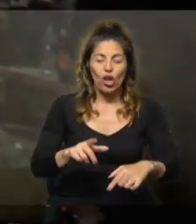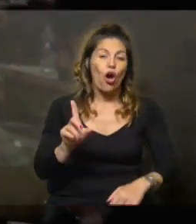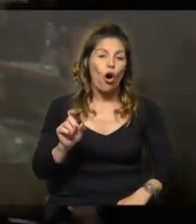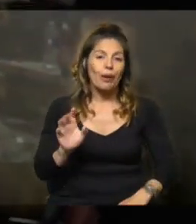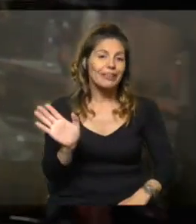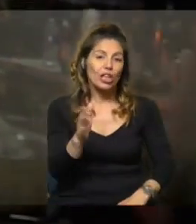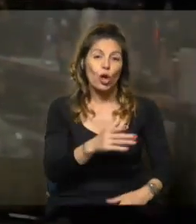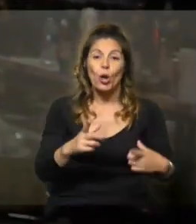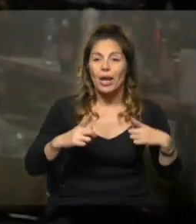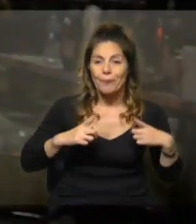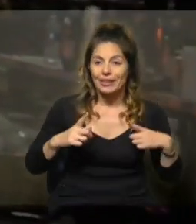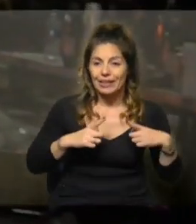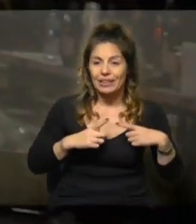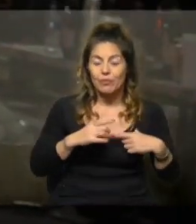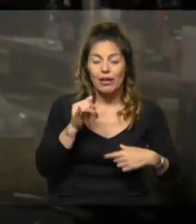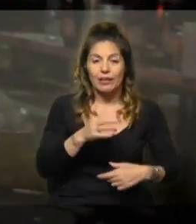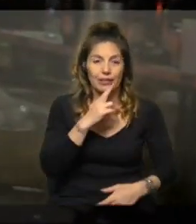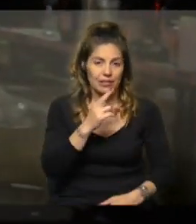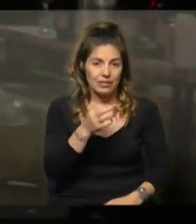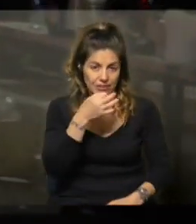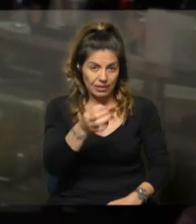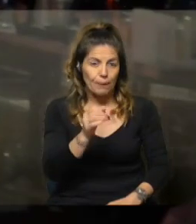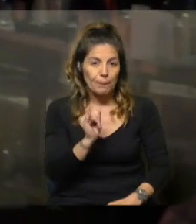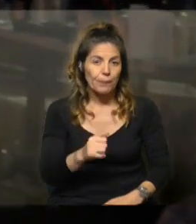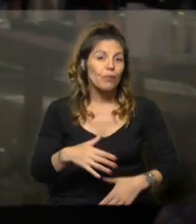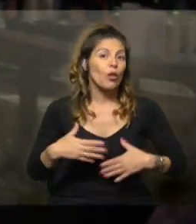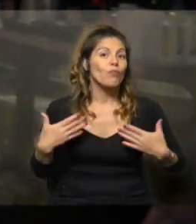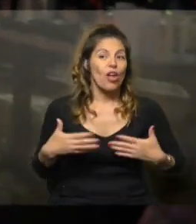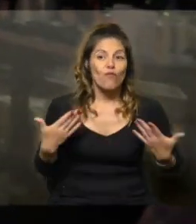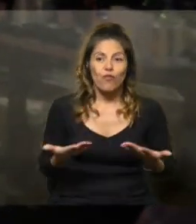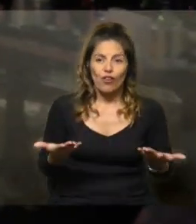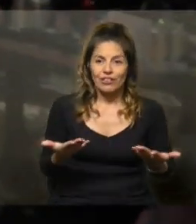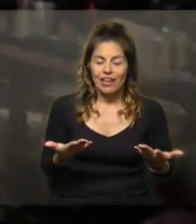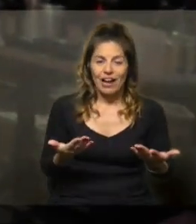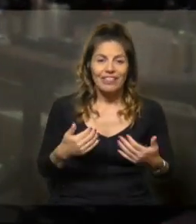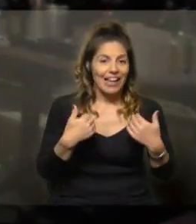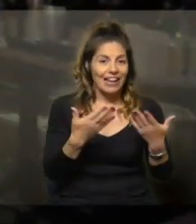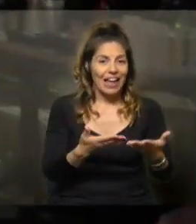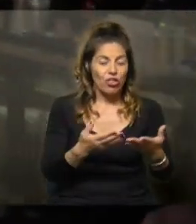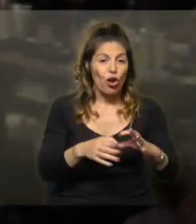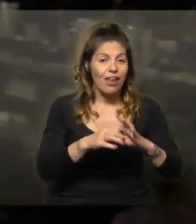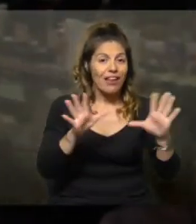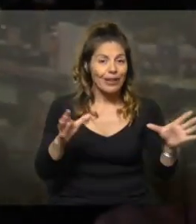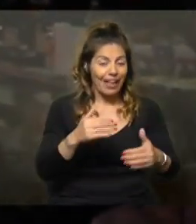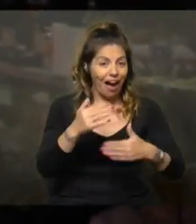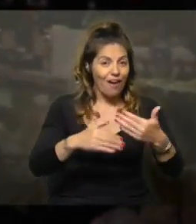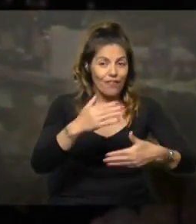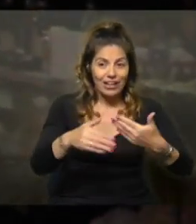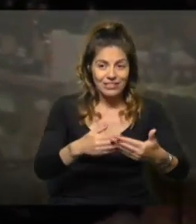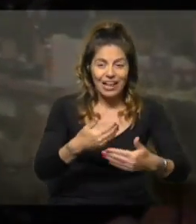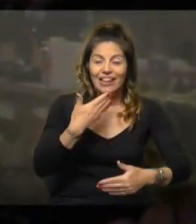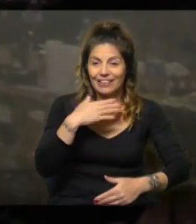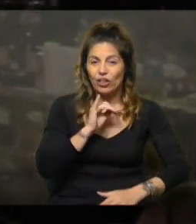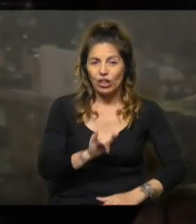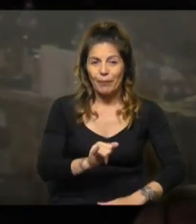todos tienen la expectativa hay que decir hay una Euforia muy fuerte del lado de la libertad avanza hay que entenderlo